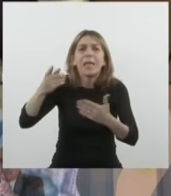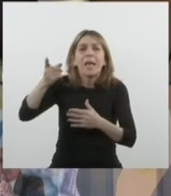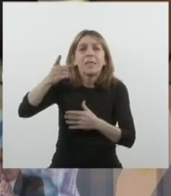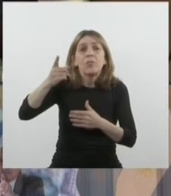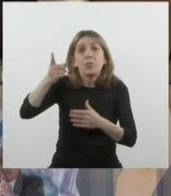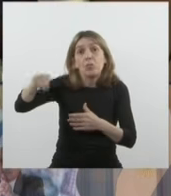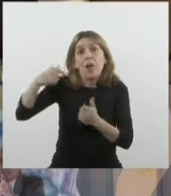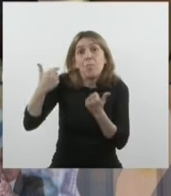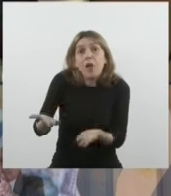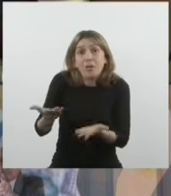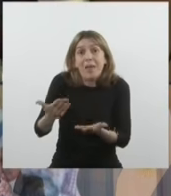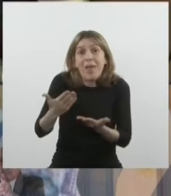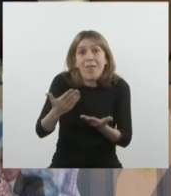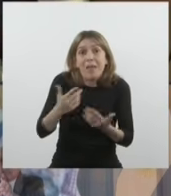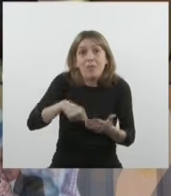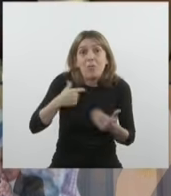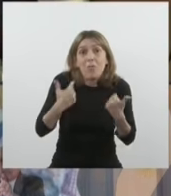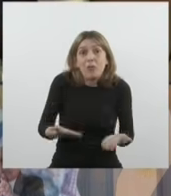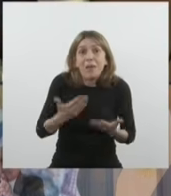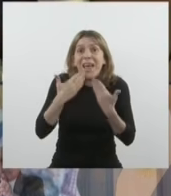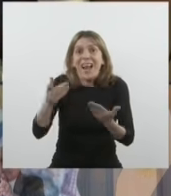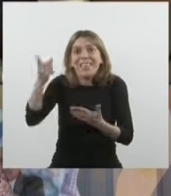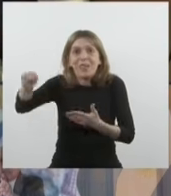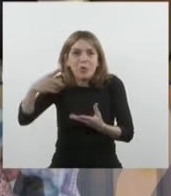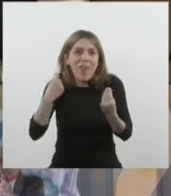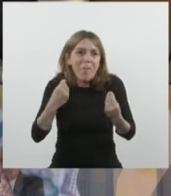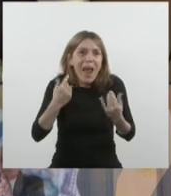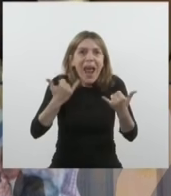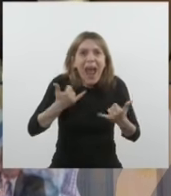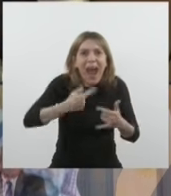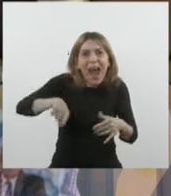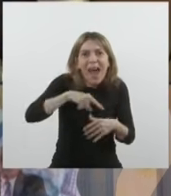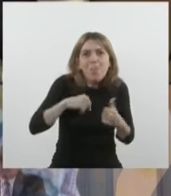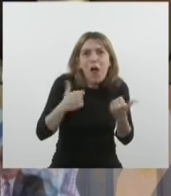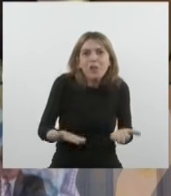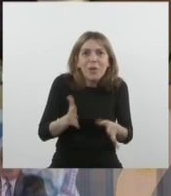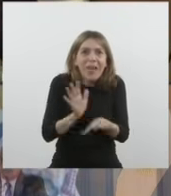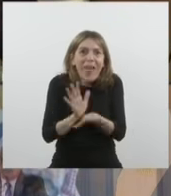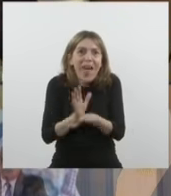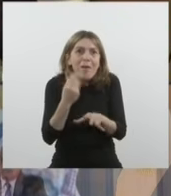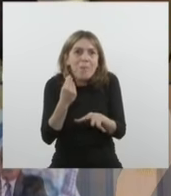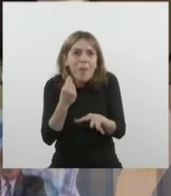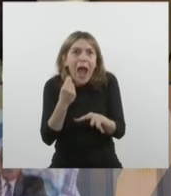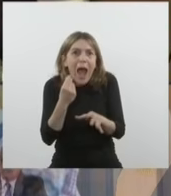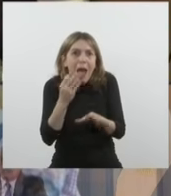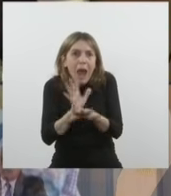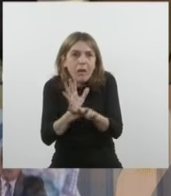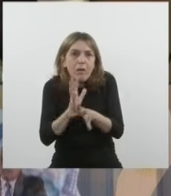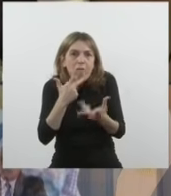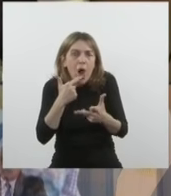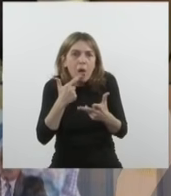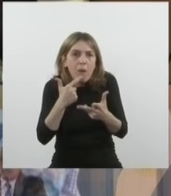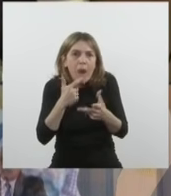tenemos de parar la de la dispersión de la pandemia